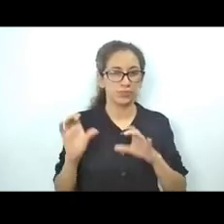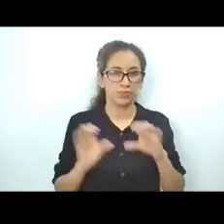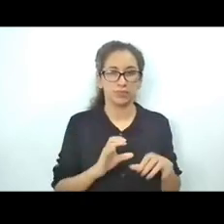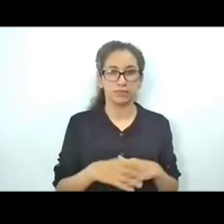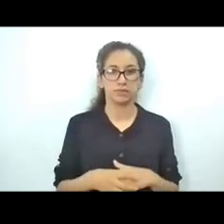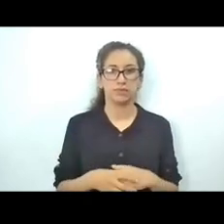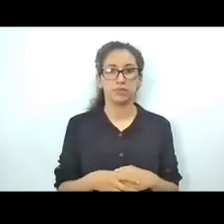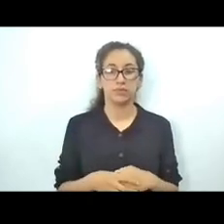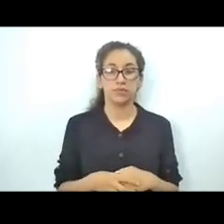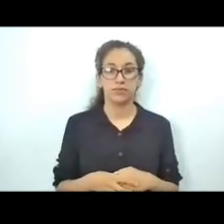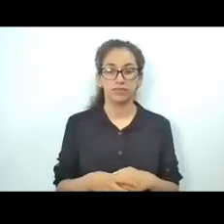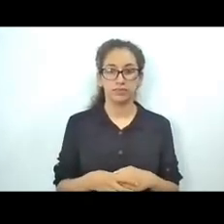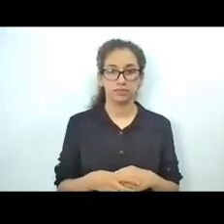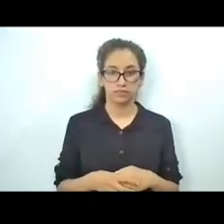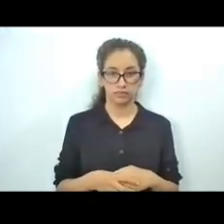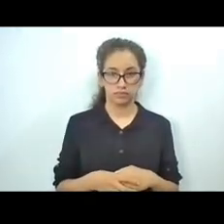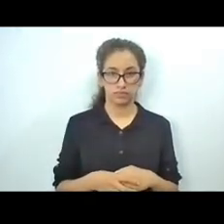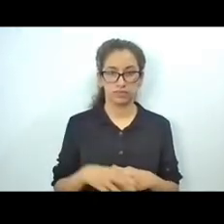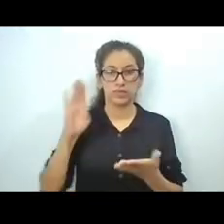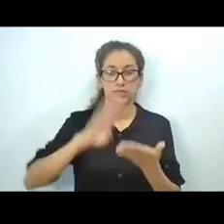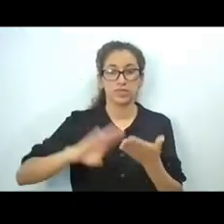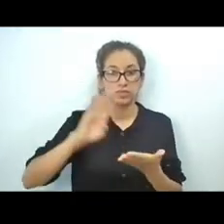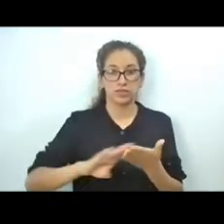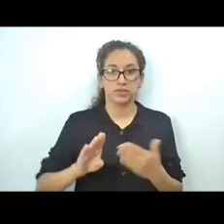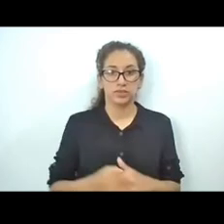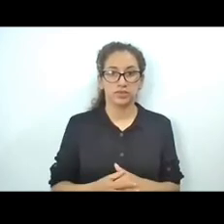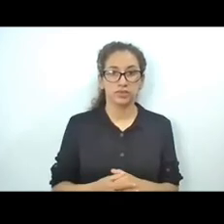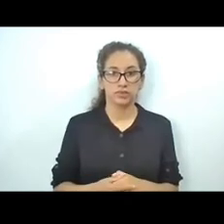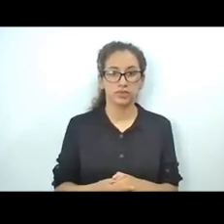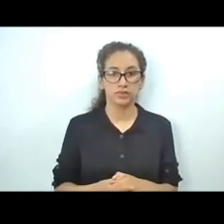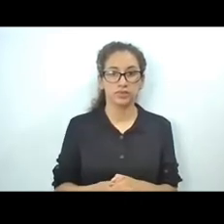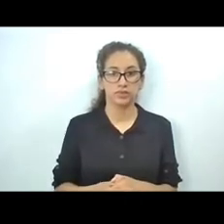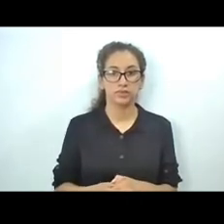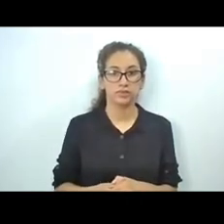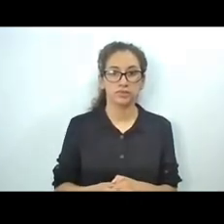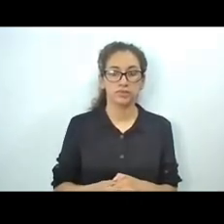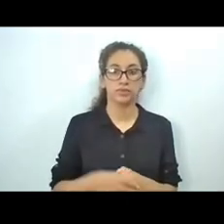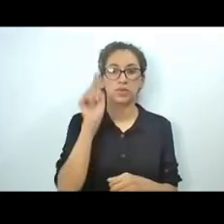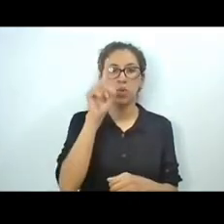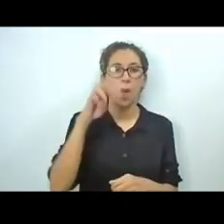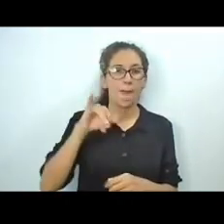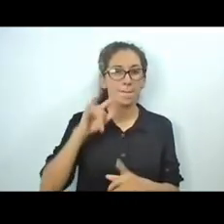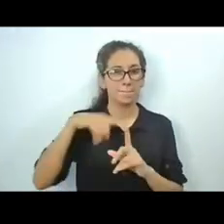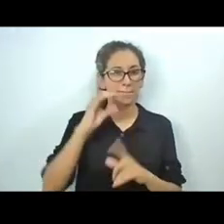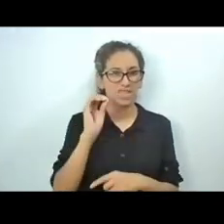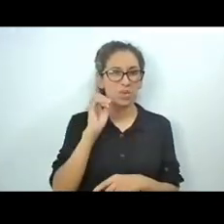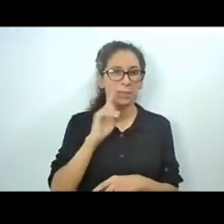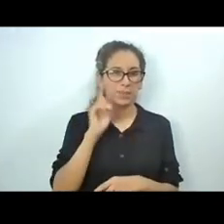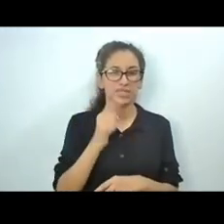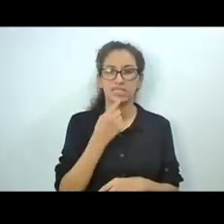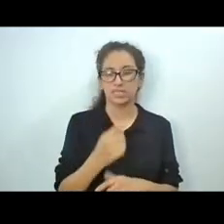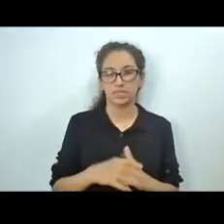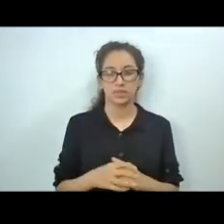he tenido... disculpa, me has hecho acordar, hay una serie de mitos también que se crean al respecto, ¿no? O